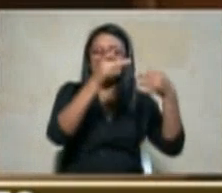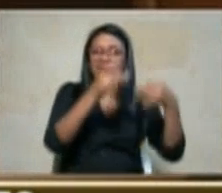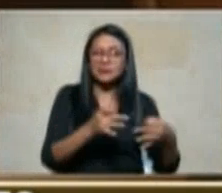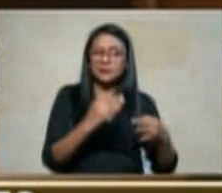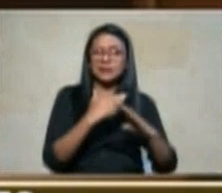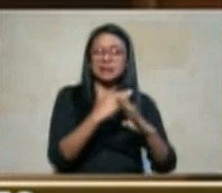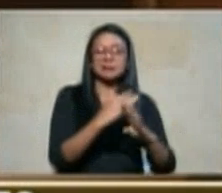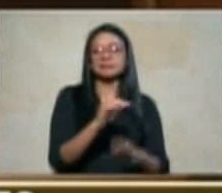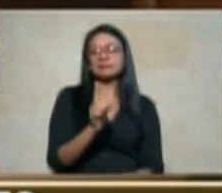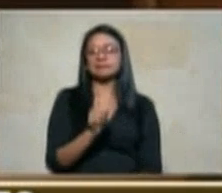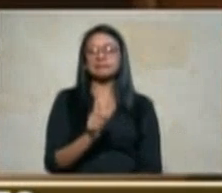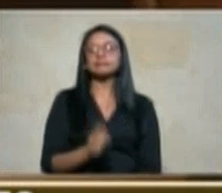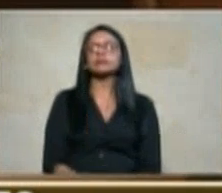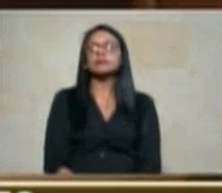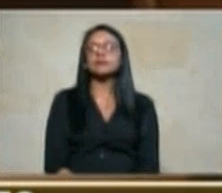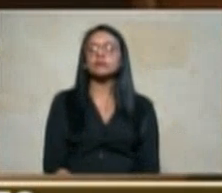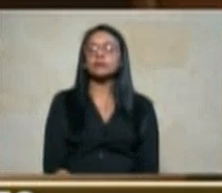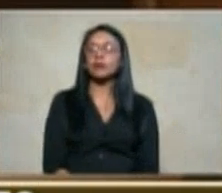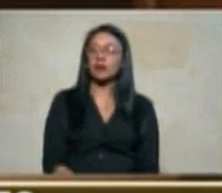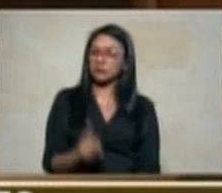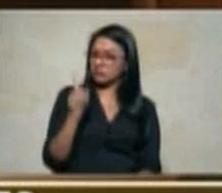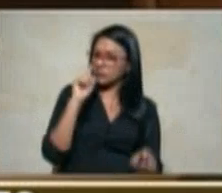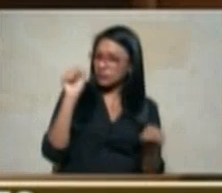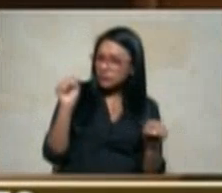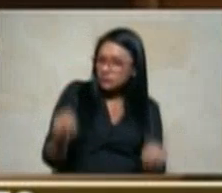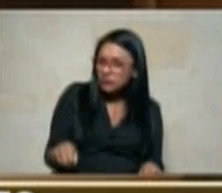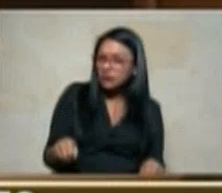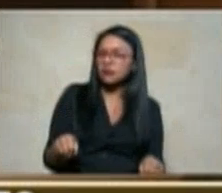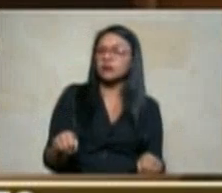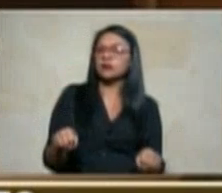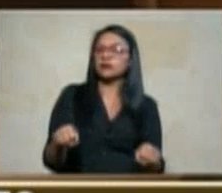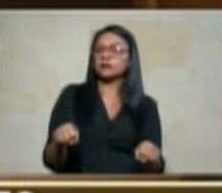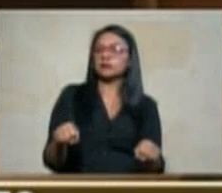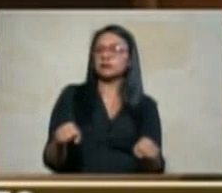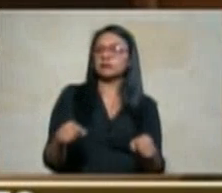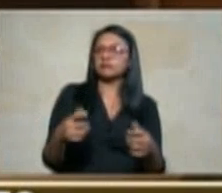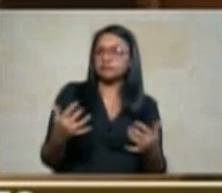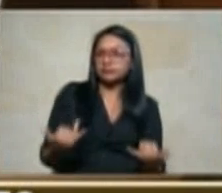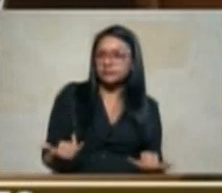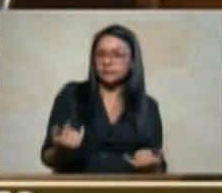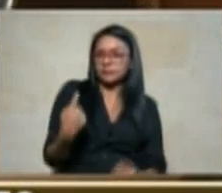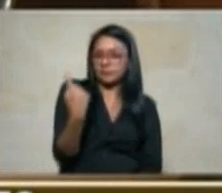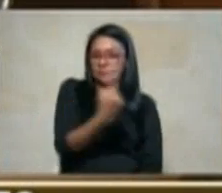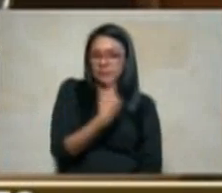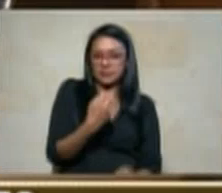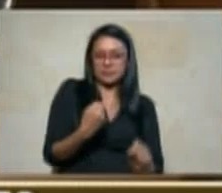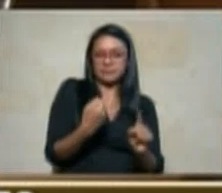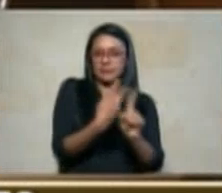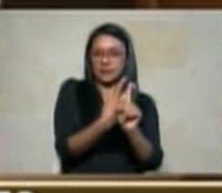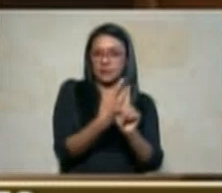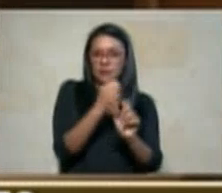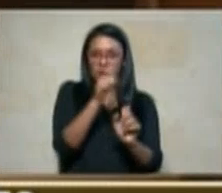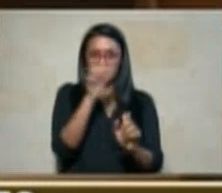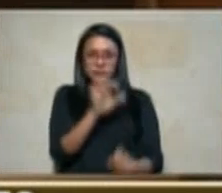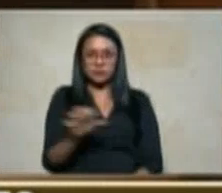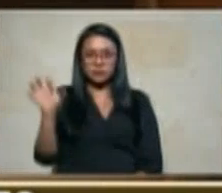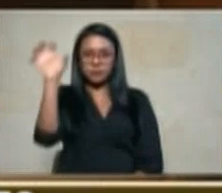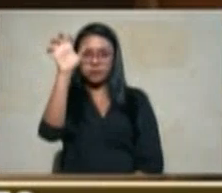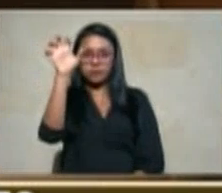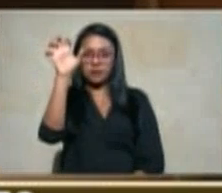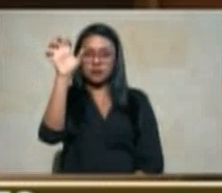seguridad. Es posible que en este caso, para nuestras víctimas en el exterior, se les dé